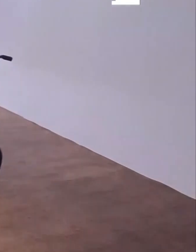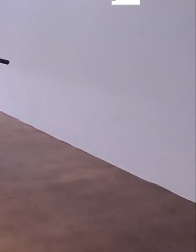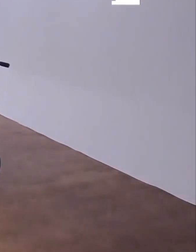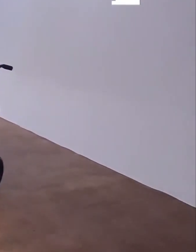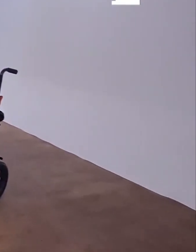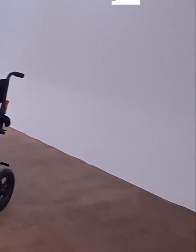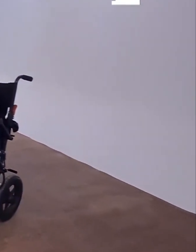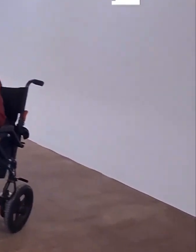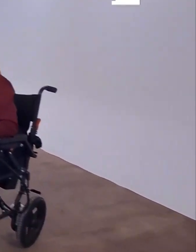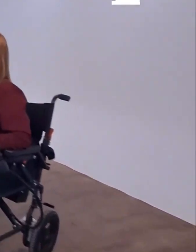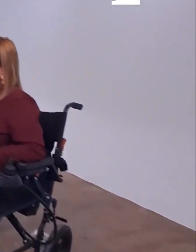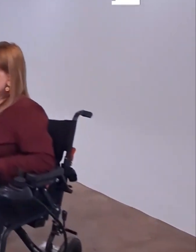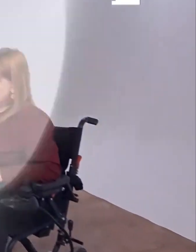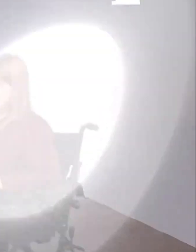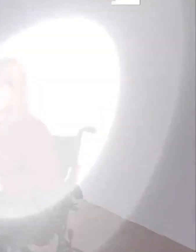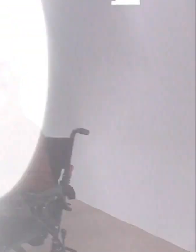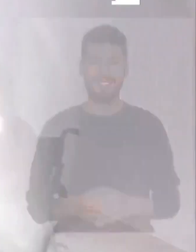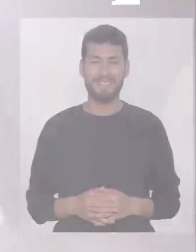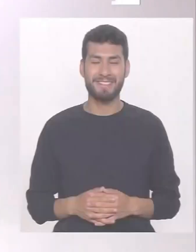Música